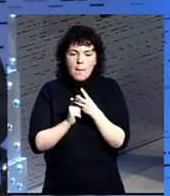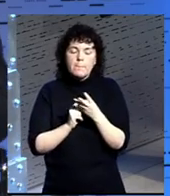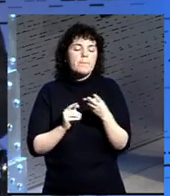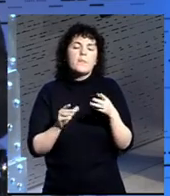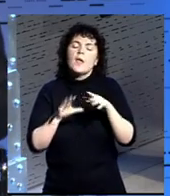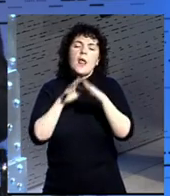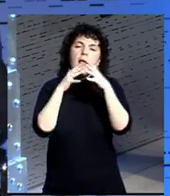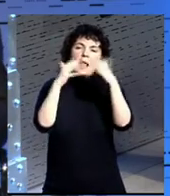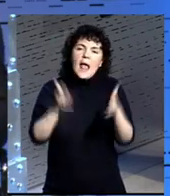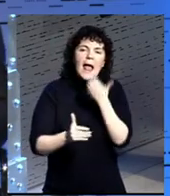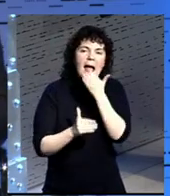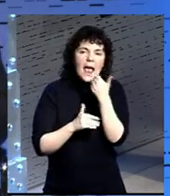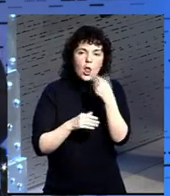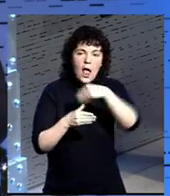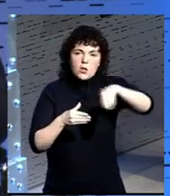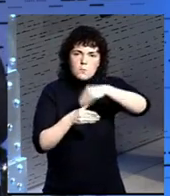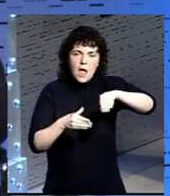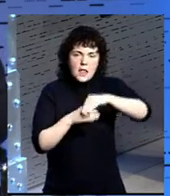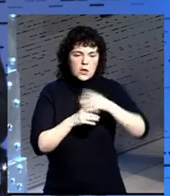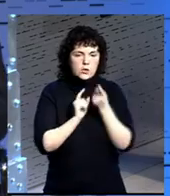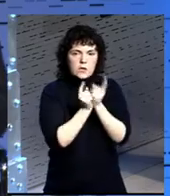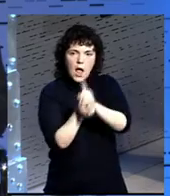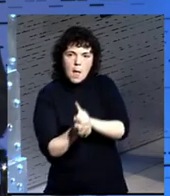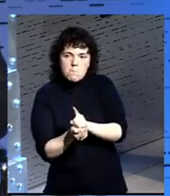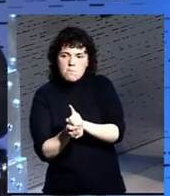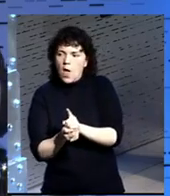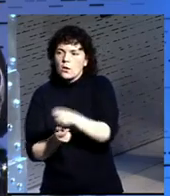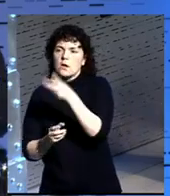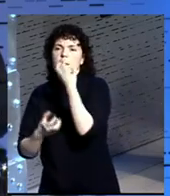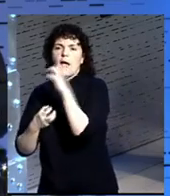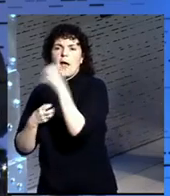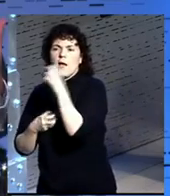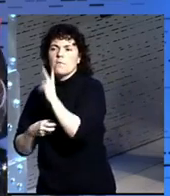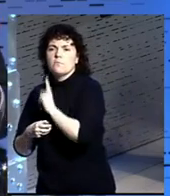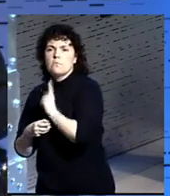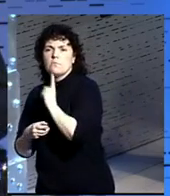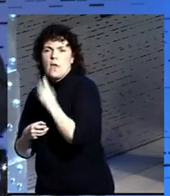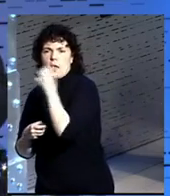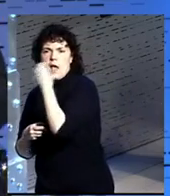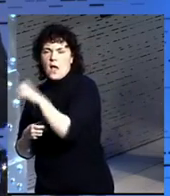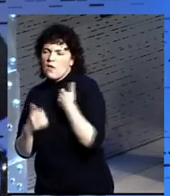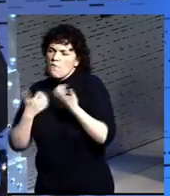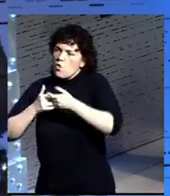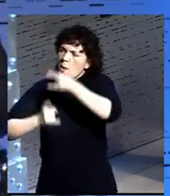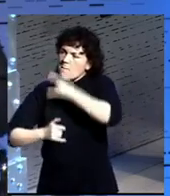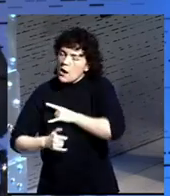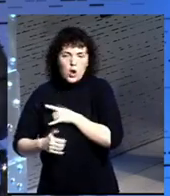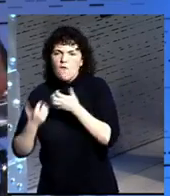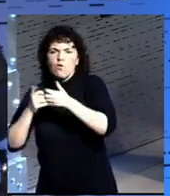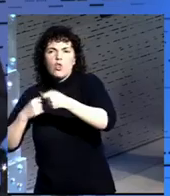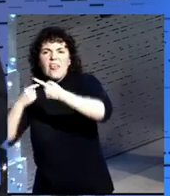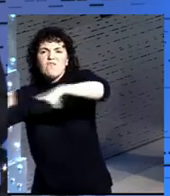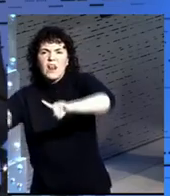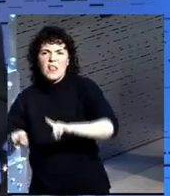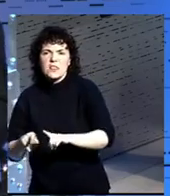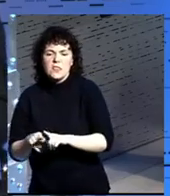automáticos teníamos montañas de quejas. No funcionaban mal los cajeros, pero funcionaban distinto. Y la gente lo decía, dice, no, yo qué sé si funciona mal, pero